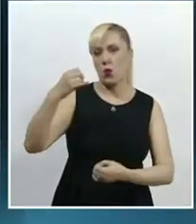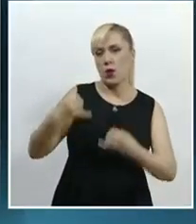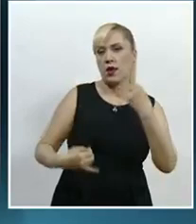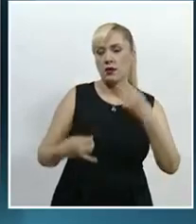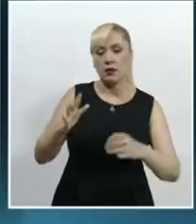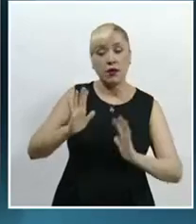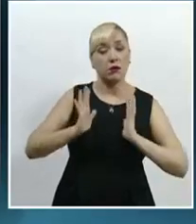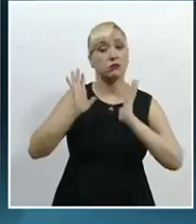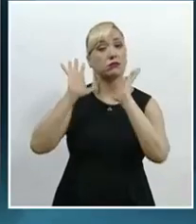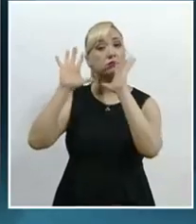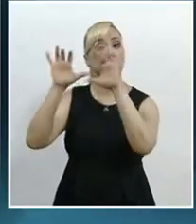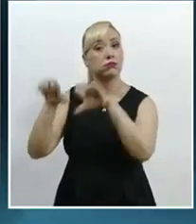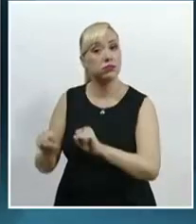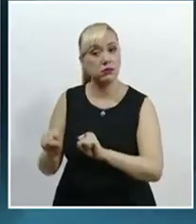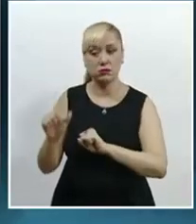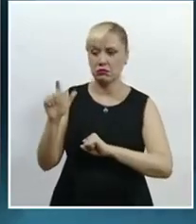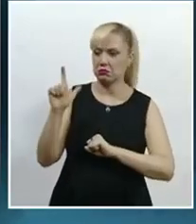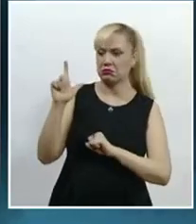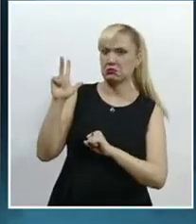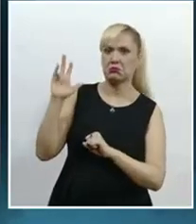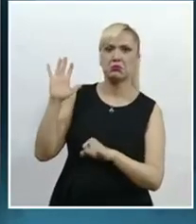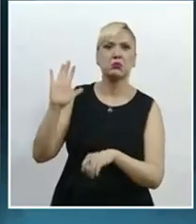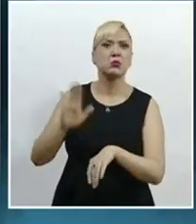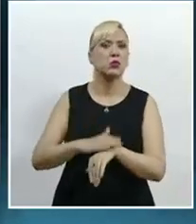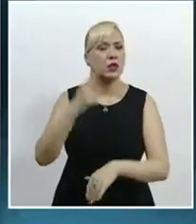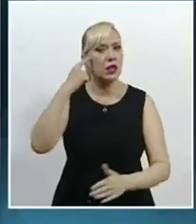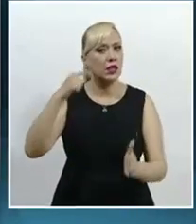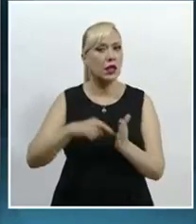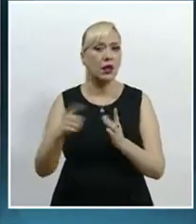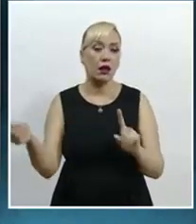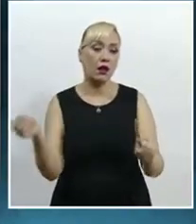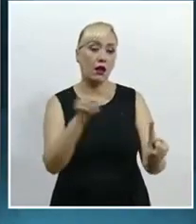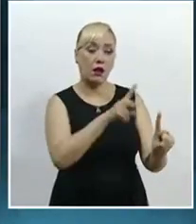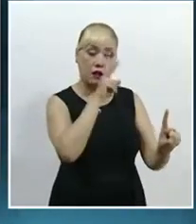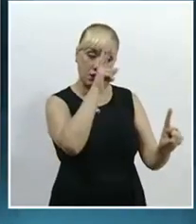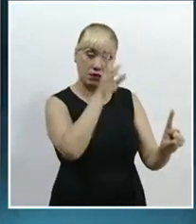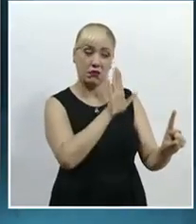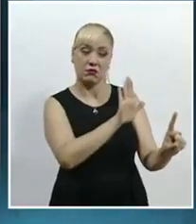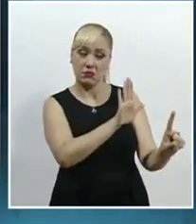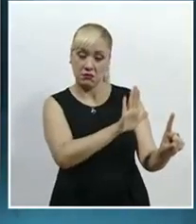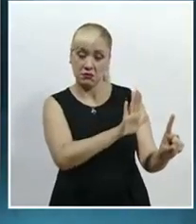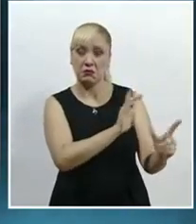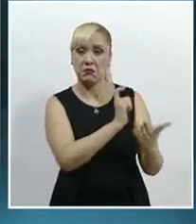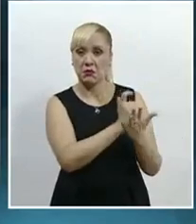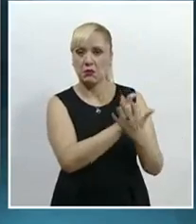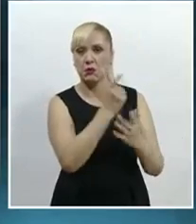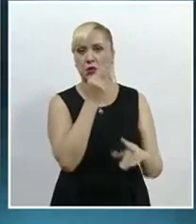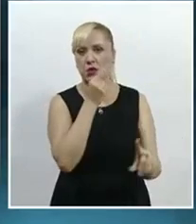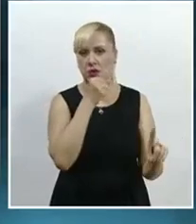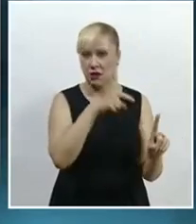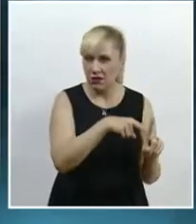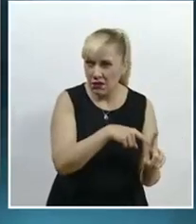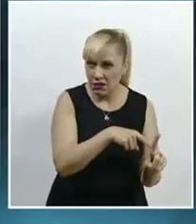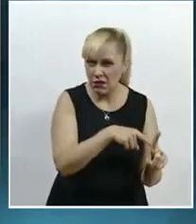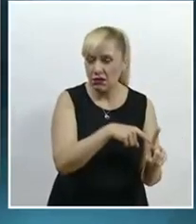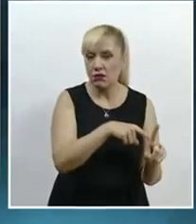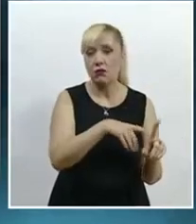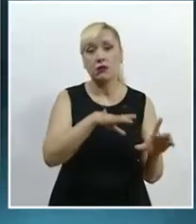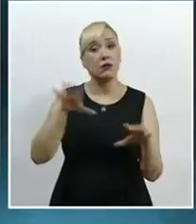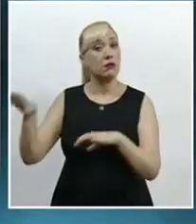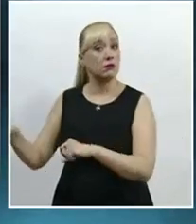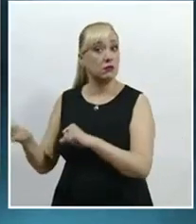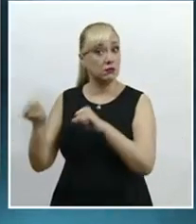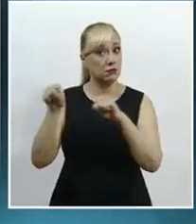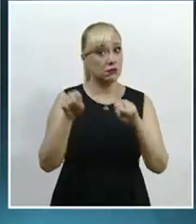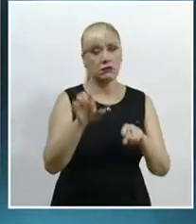fue detenida en días pasados por presuntamente amenazar a un elemento de seguridad en dicha entidad, sea procesada con